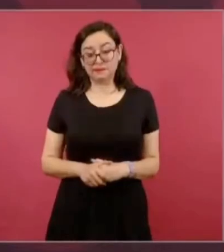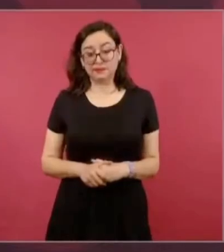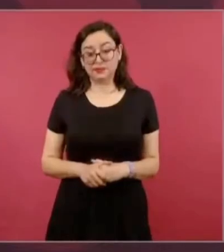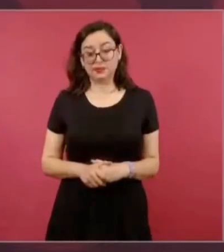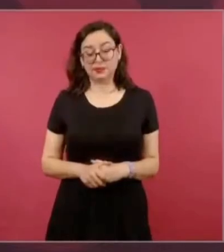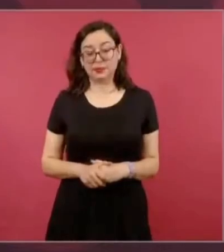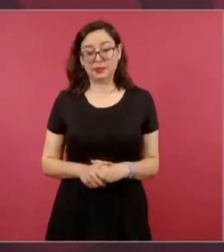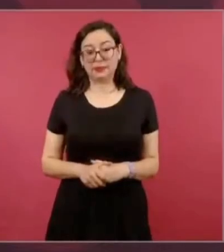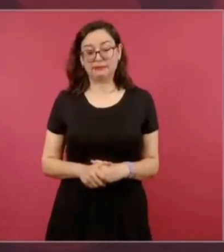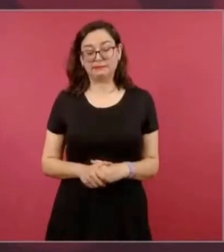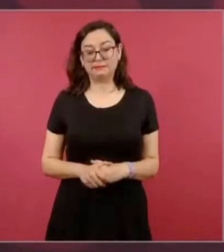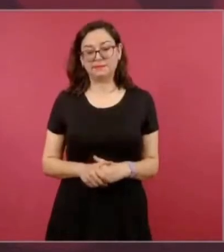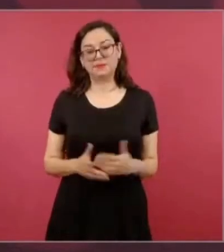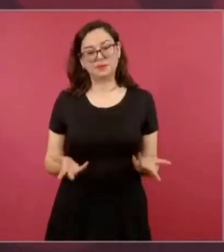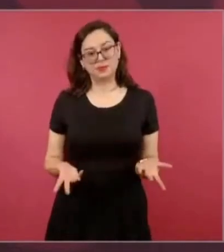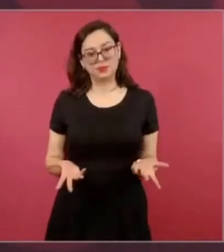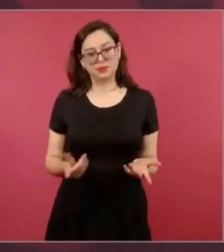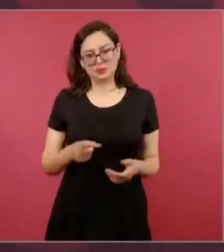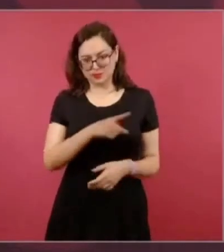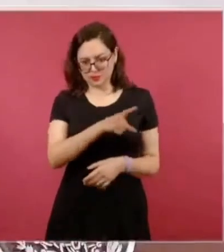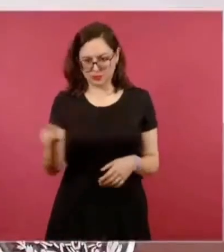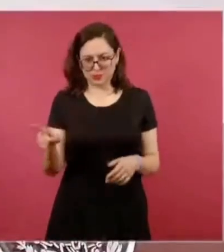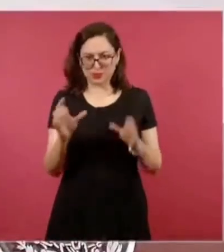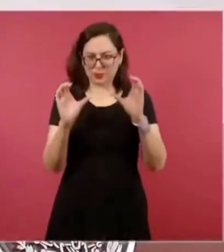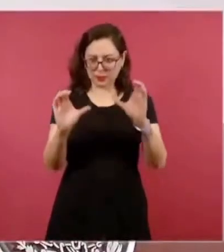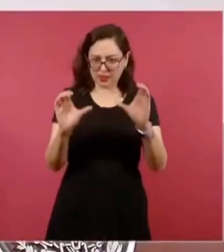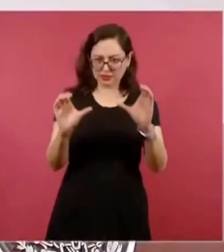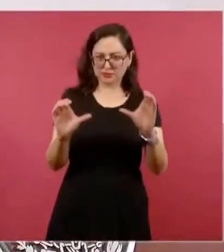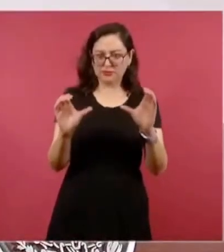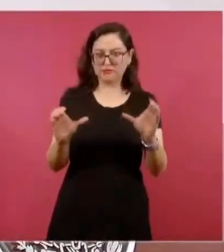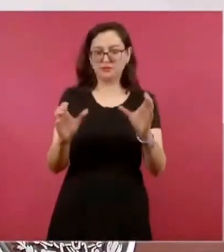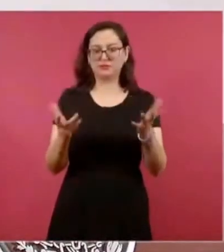Ustedes no se dejen llevar.